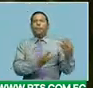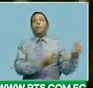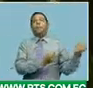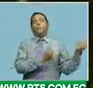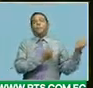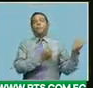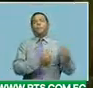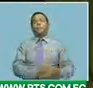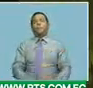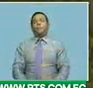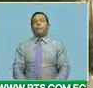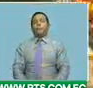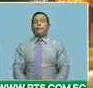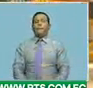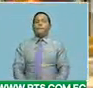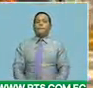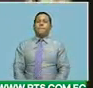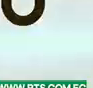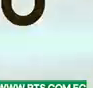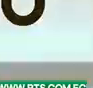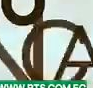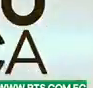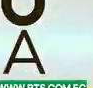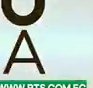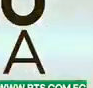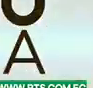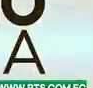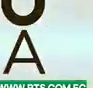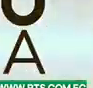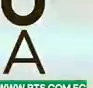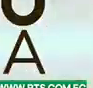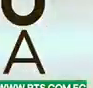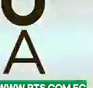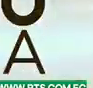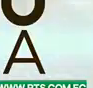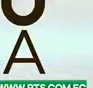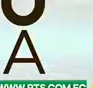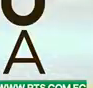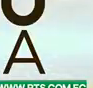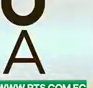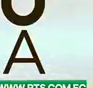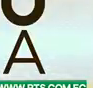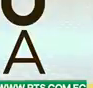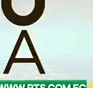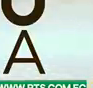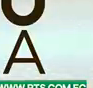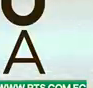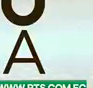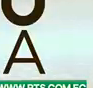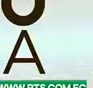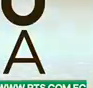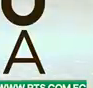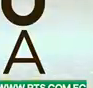Informó José Morales. Capullito de Amancay.